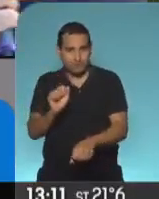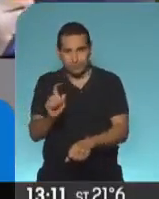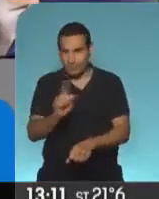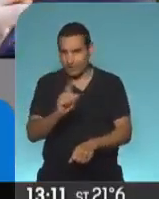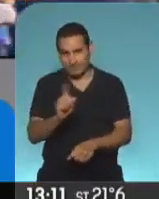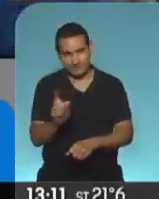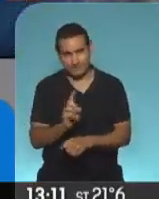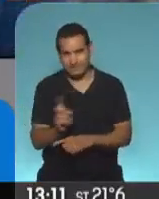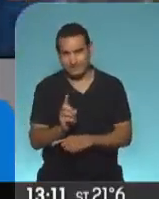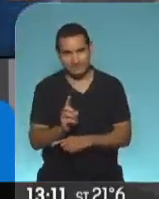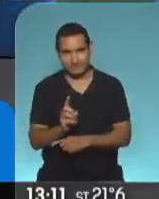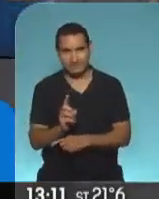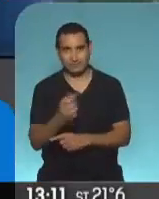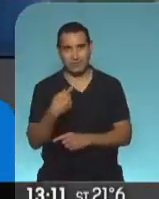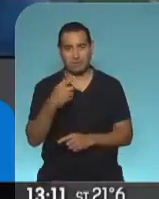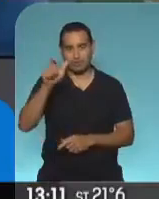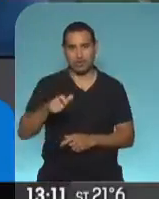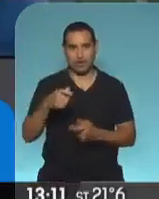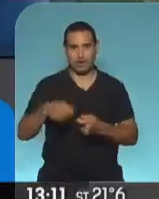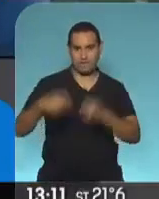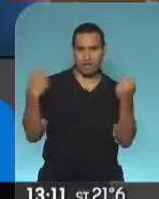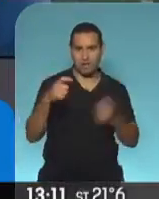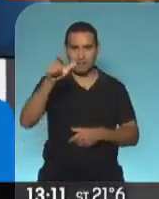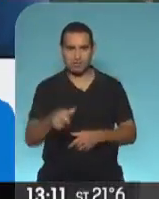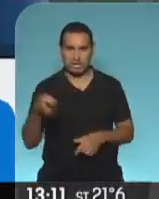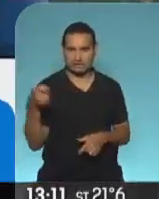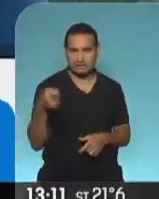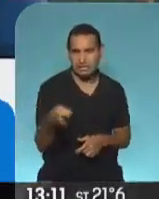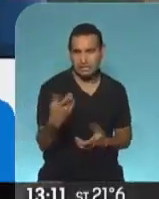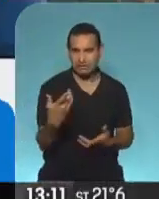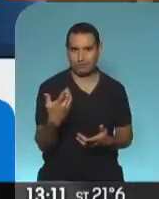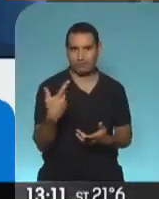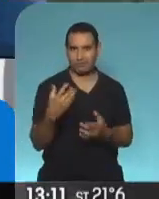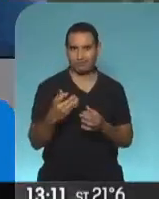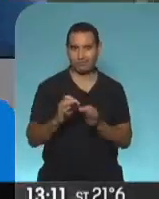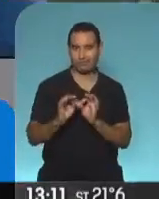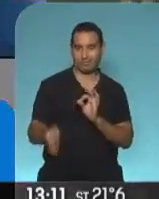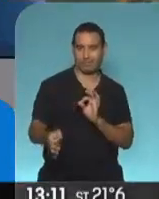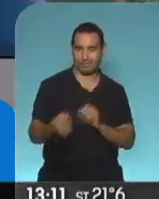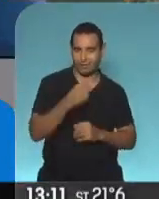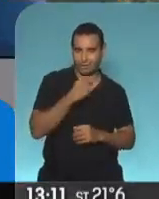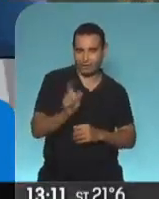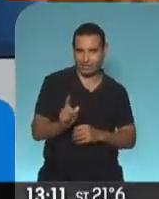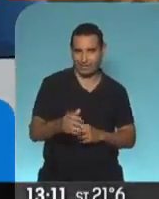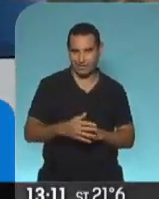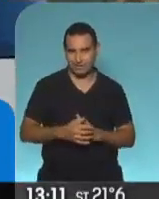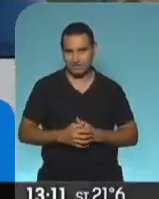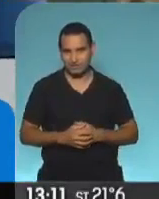que nadie quiere tener ni a un violador, ni a un genocida, ni a un homicida, porque se han dado estos casos.